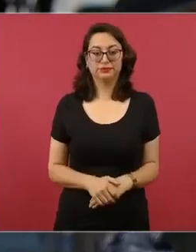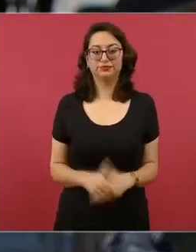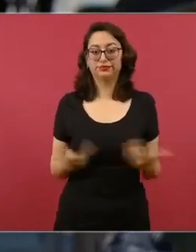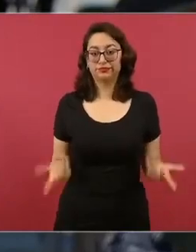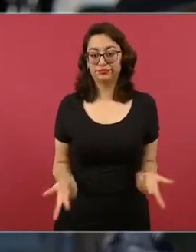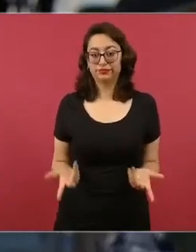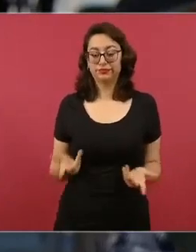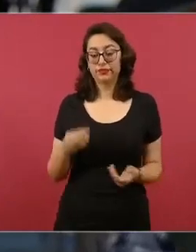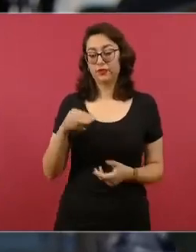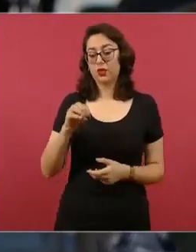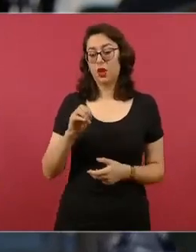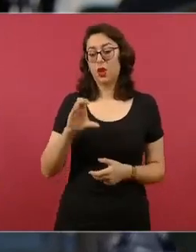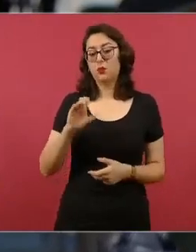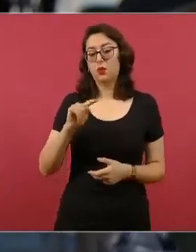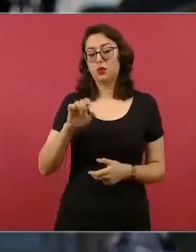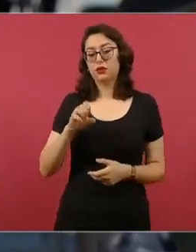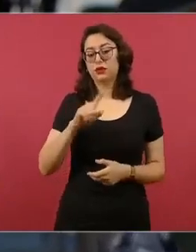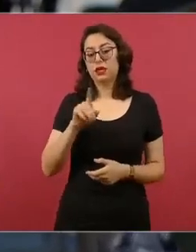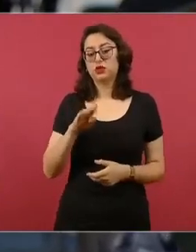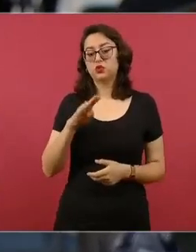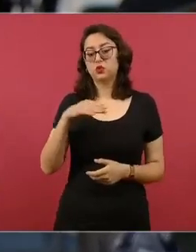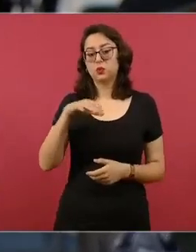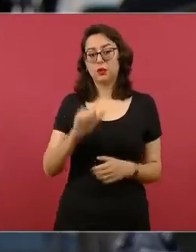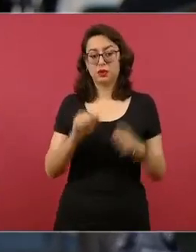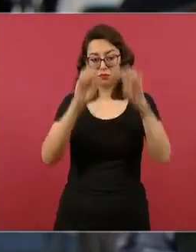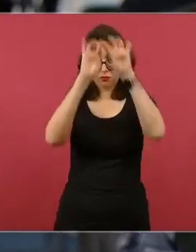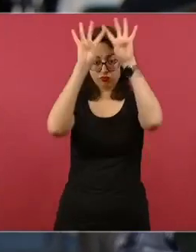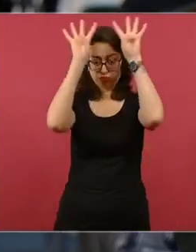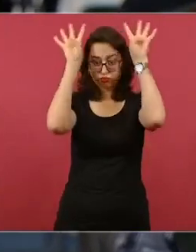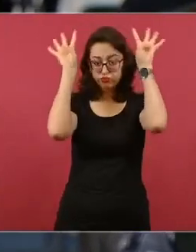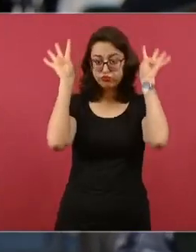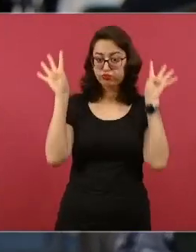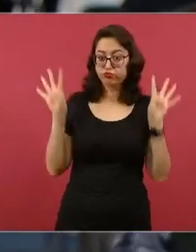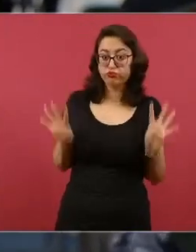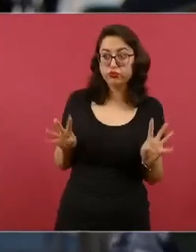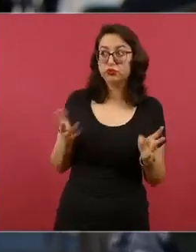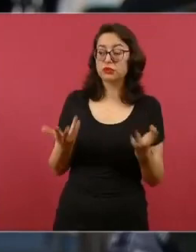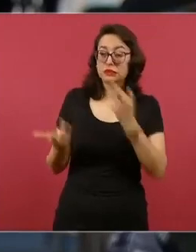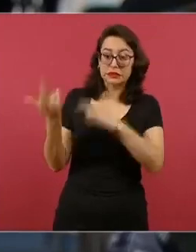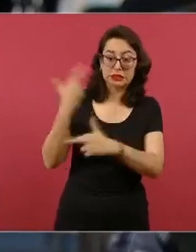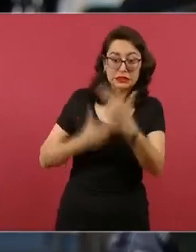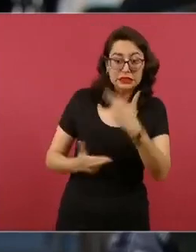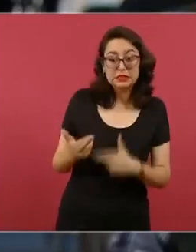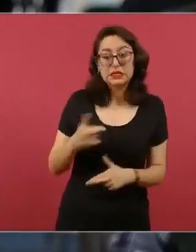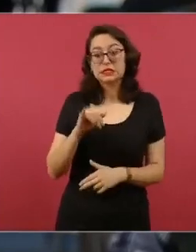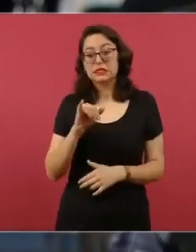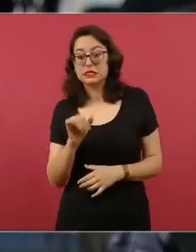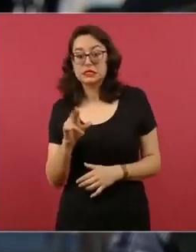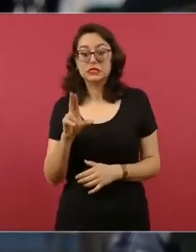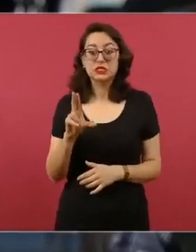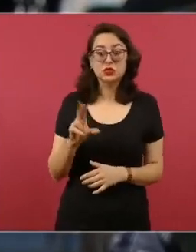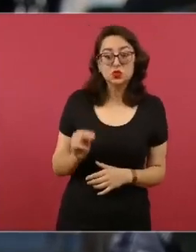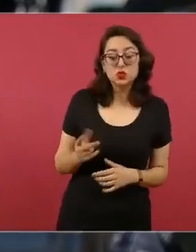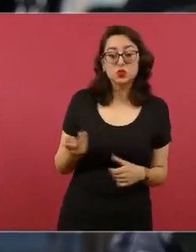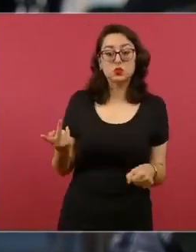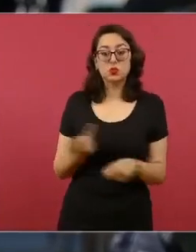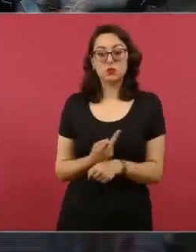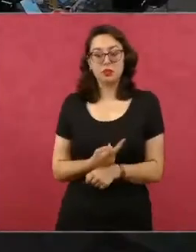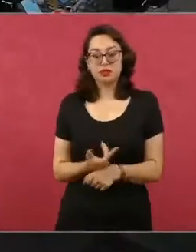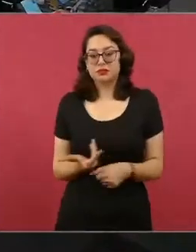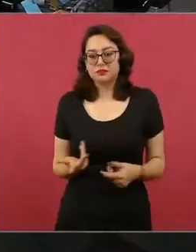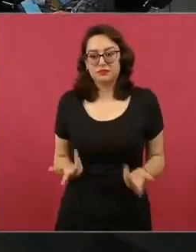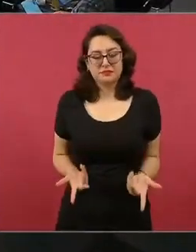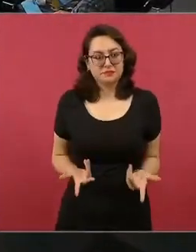ha pasado? ¿Cómo va ese proceso? Porque pues muchos lo tomaron esto como una